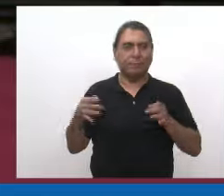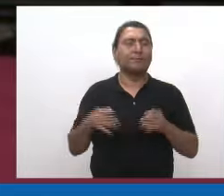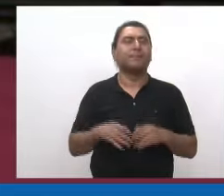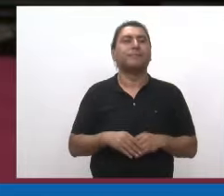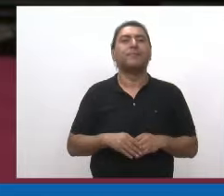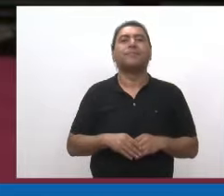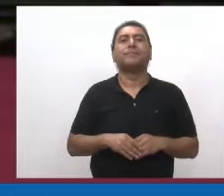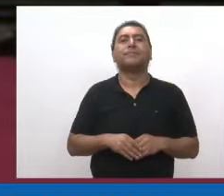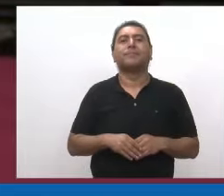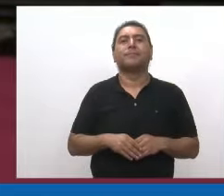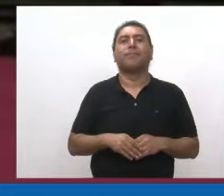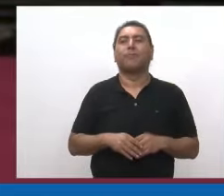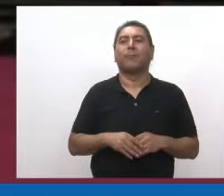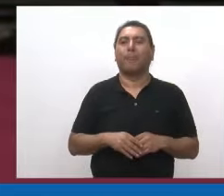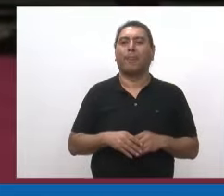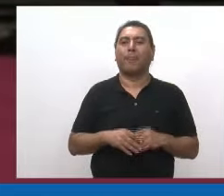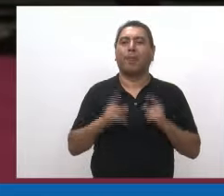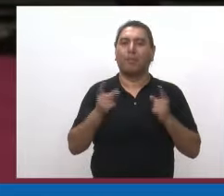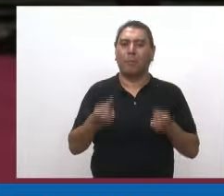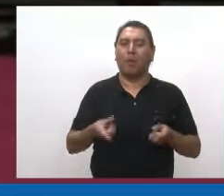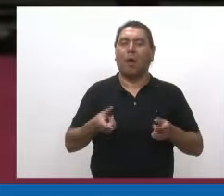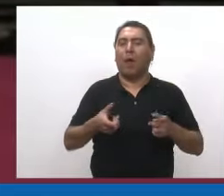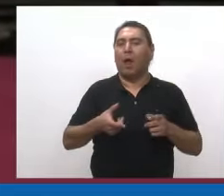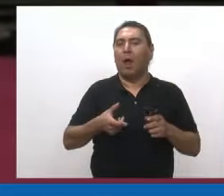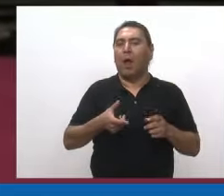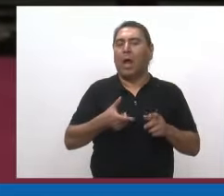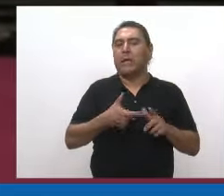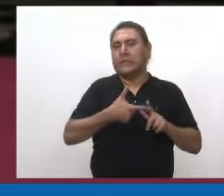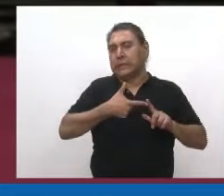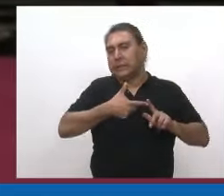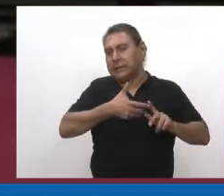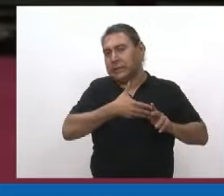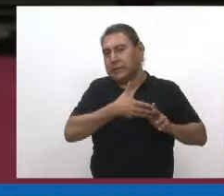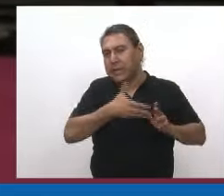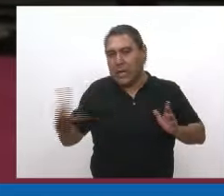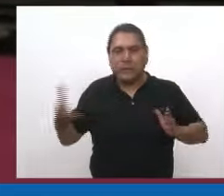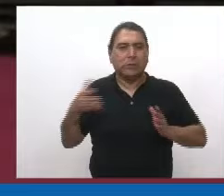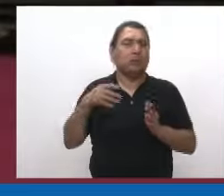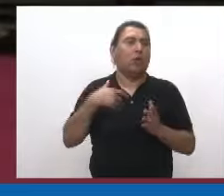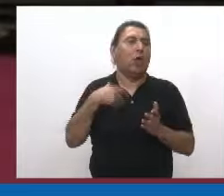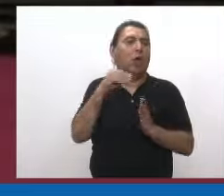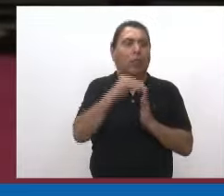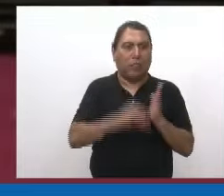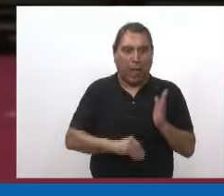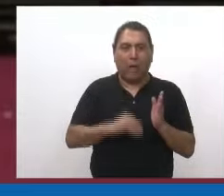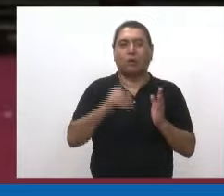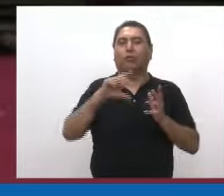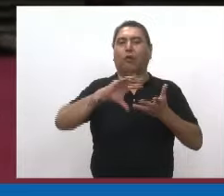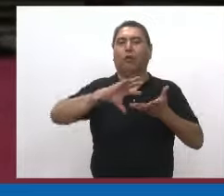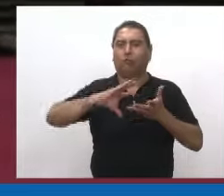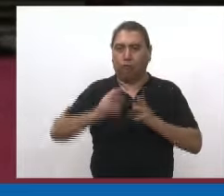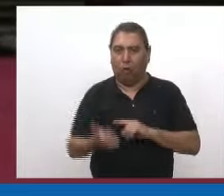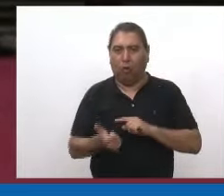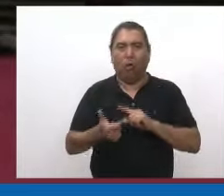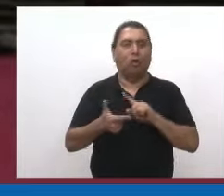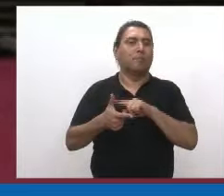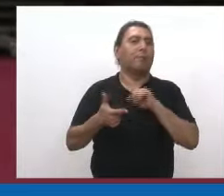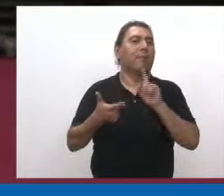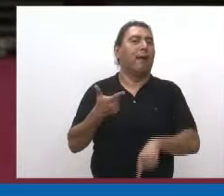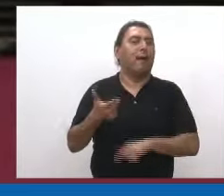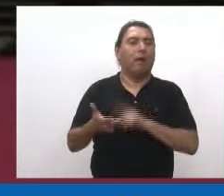un conjunto extensísimo de datos sobre las formas, sobre el